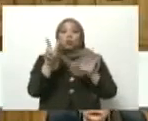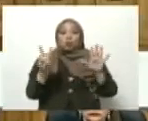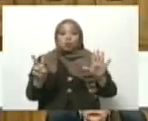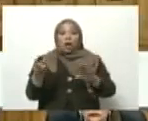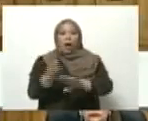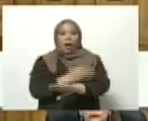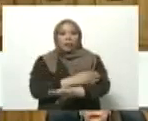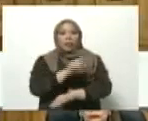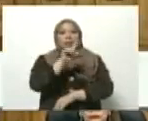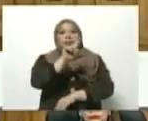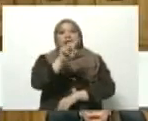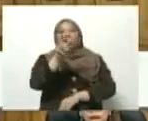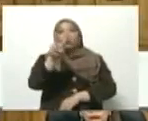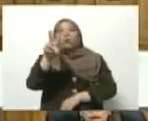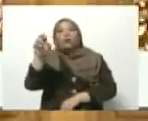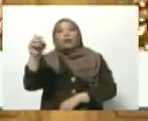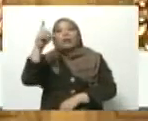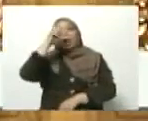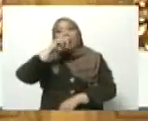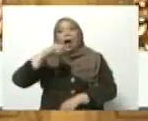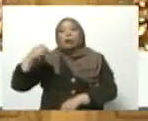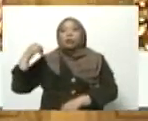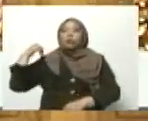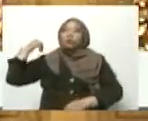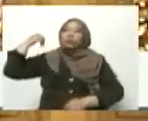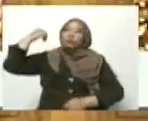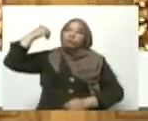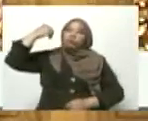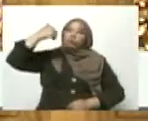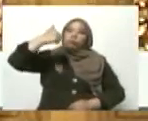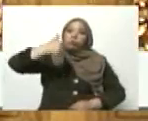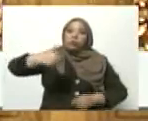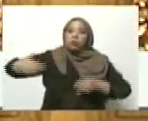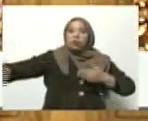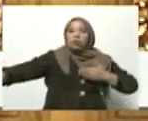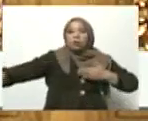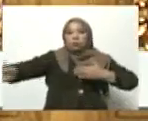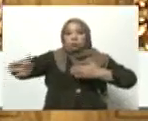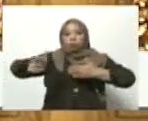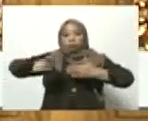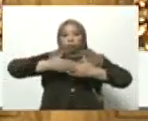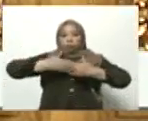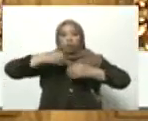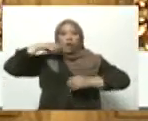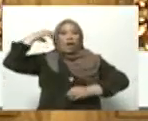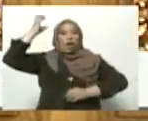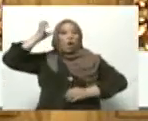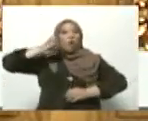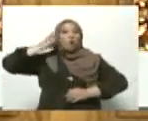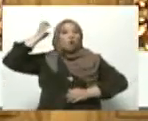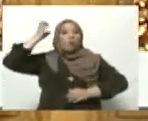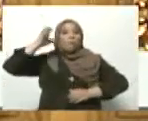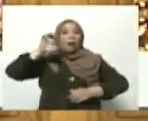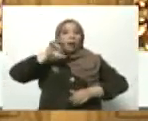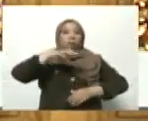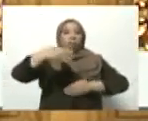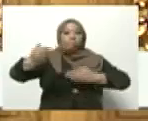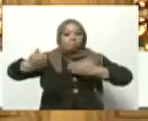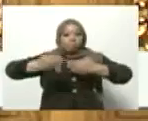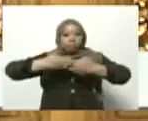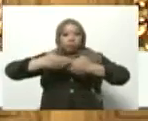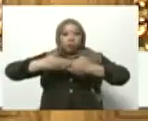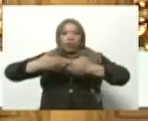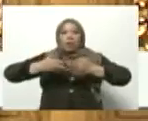cuando los puertos venezolanos fueron bloqueados por 5 potencias europeas y unas